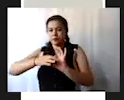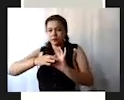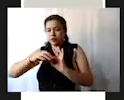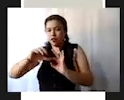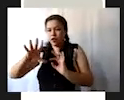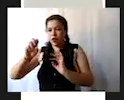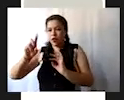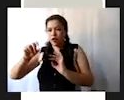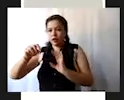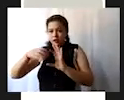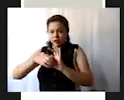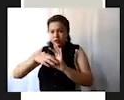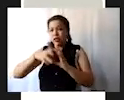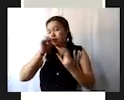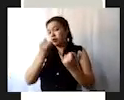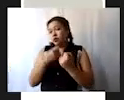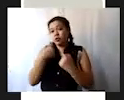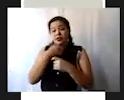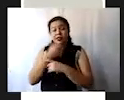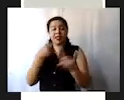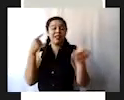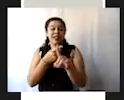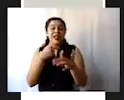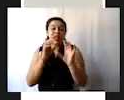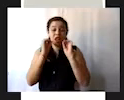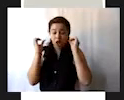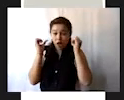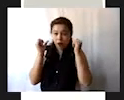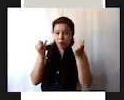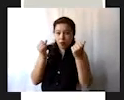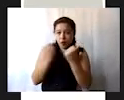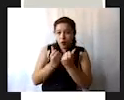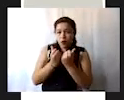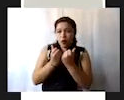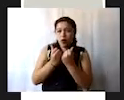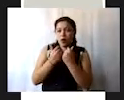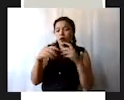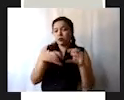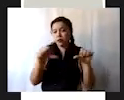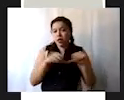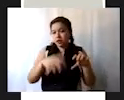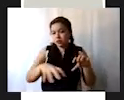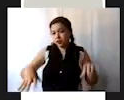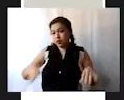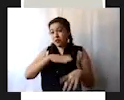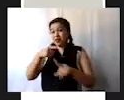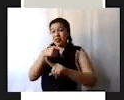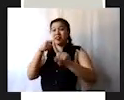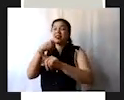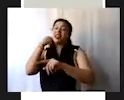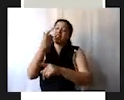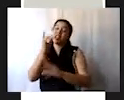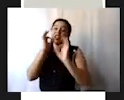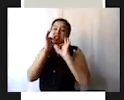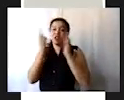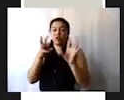tener muy buenas intenciones en cada una de las organizaciones o en cada una de los sectores, si las seguimos viendo de manera